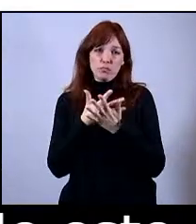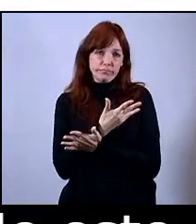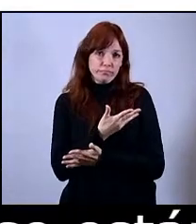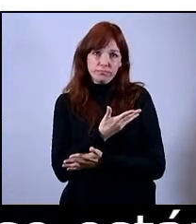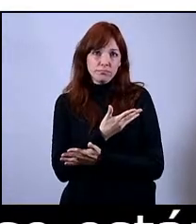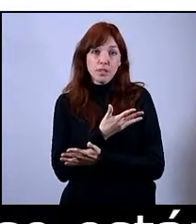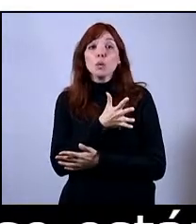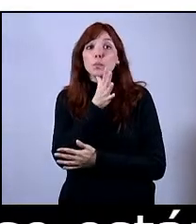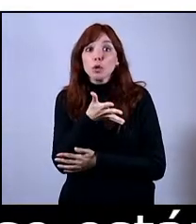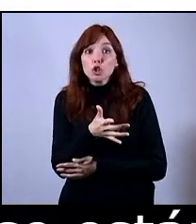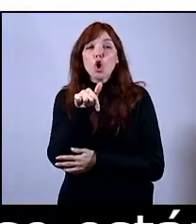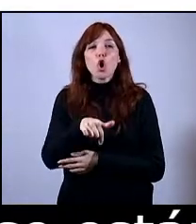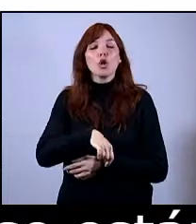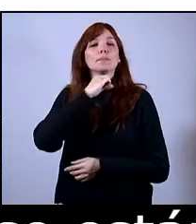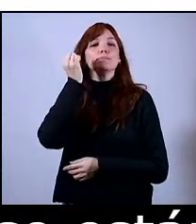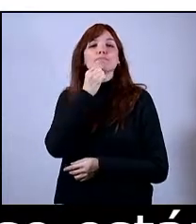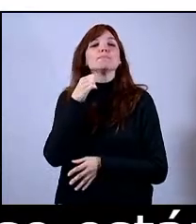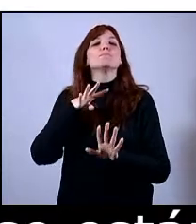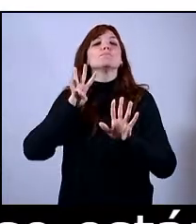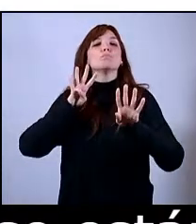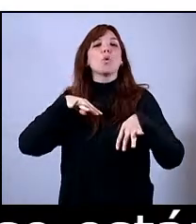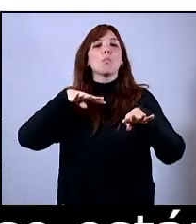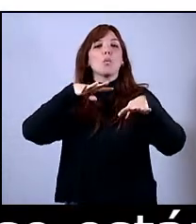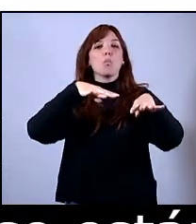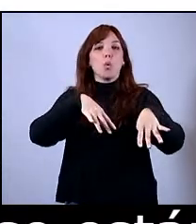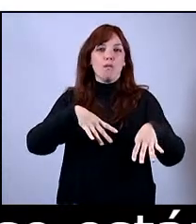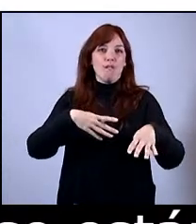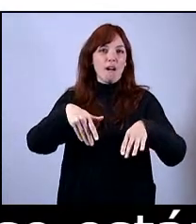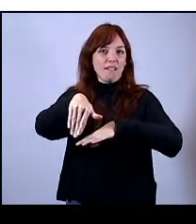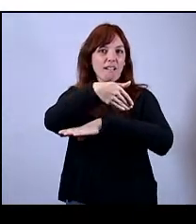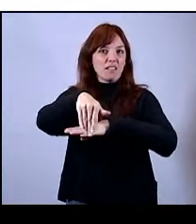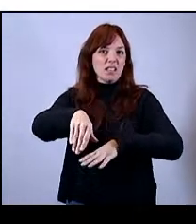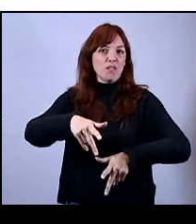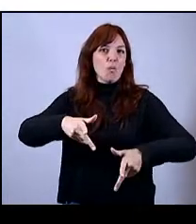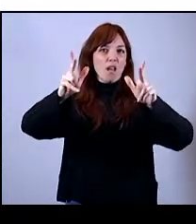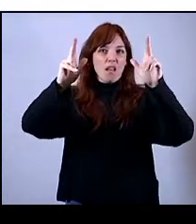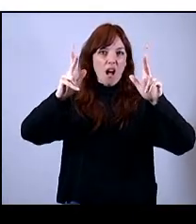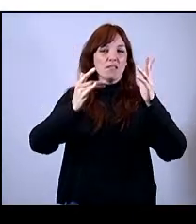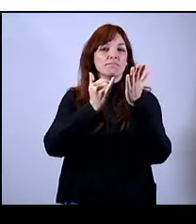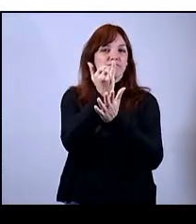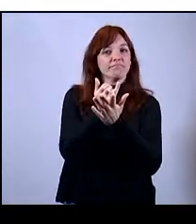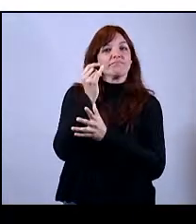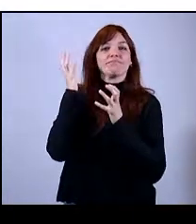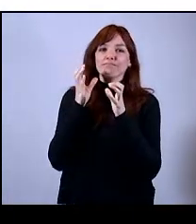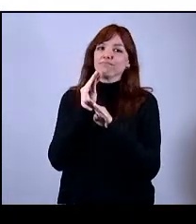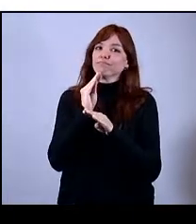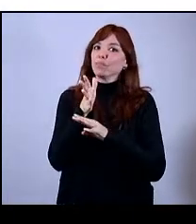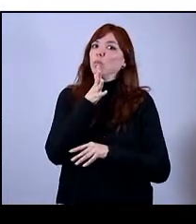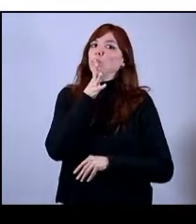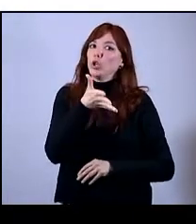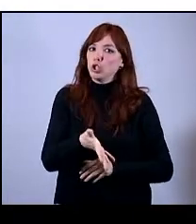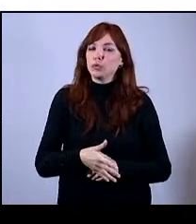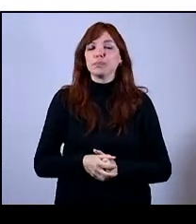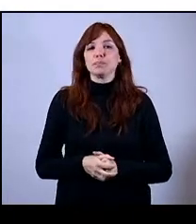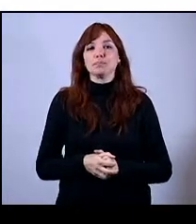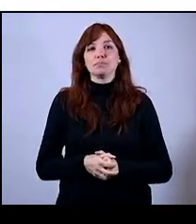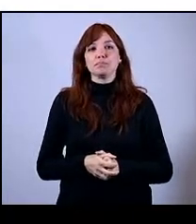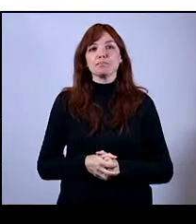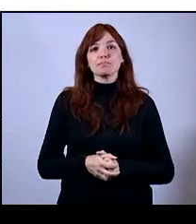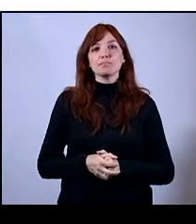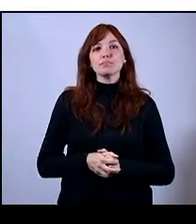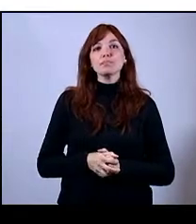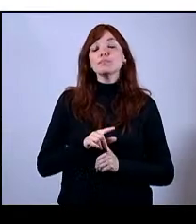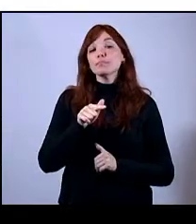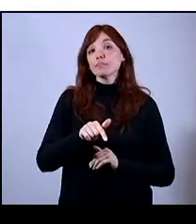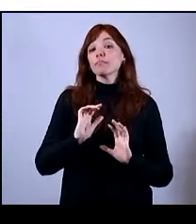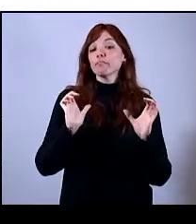calles de toda España, nuestros agricultores y ganaderos. Y esto me lleva finalmente a informarles sobre la reunión